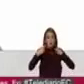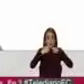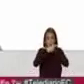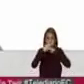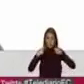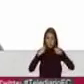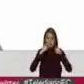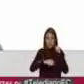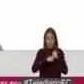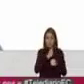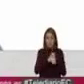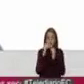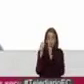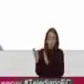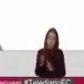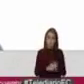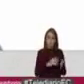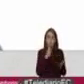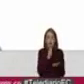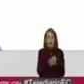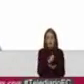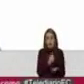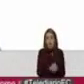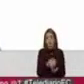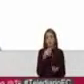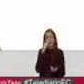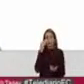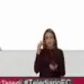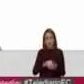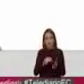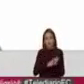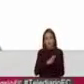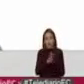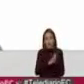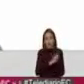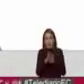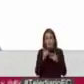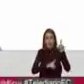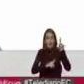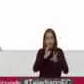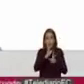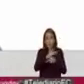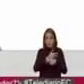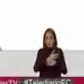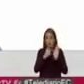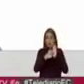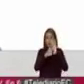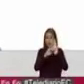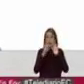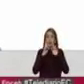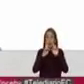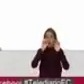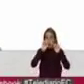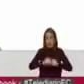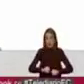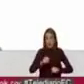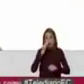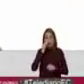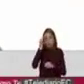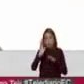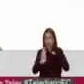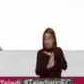petrolero. Banano, camarón, café, cacao han mostrado buenos resultados. Por lo tanto, este también podría ser